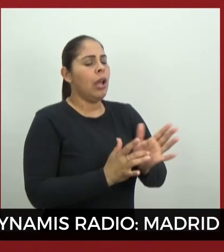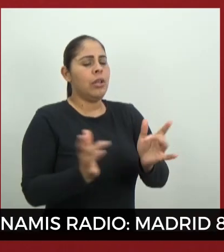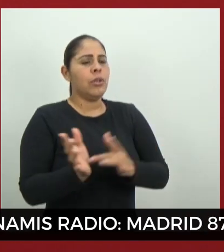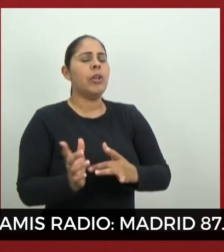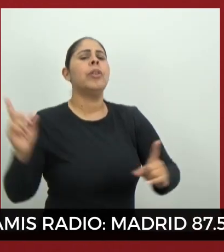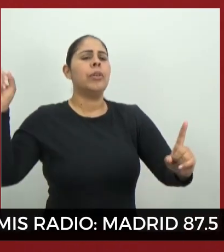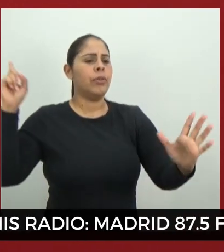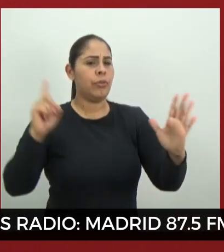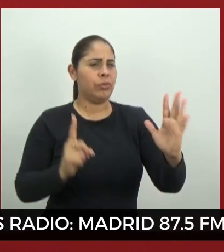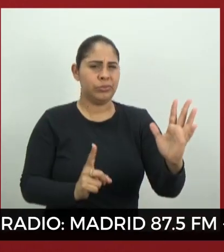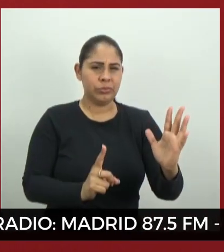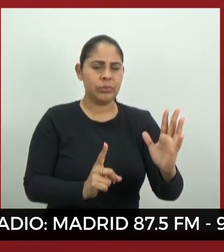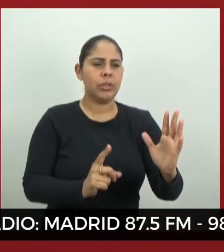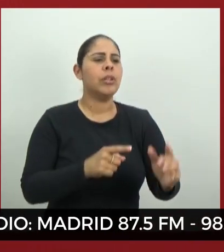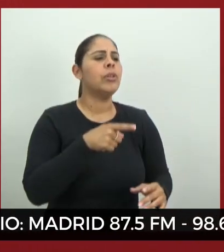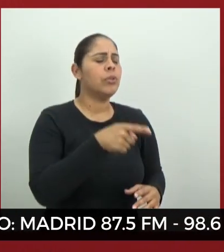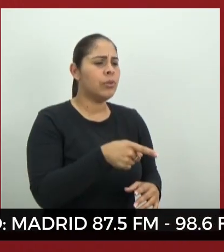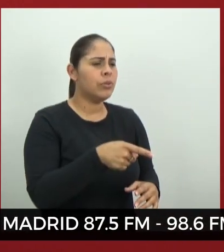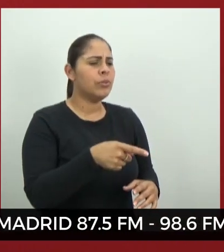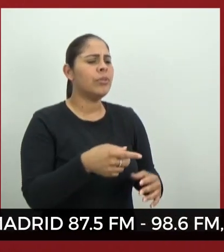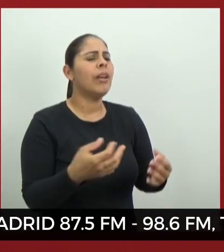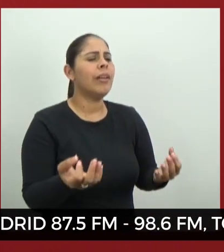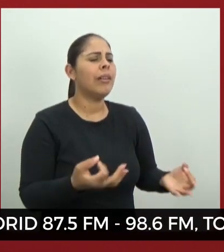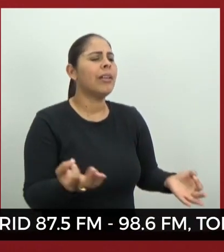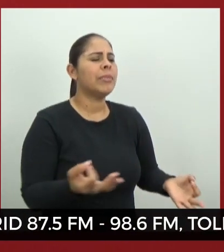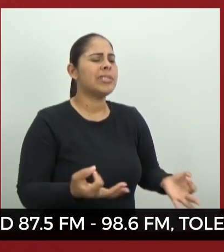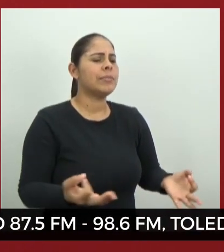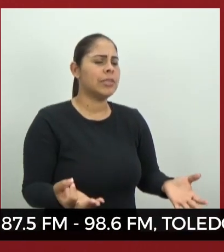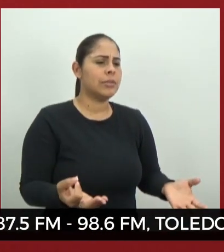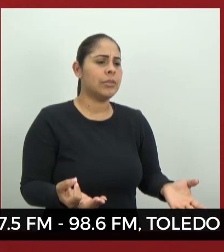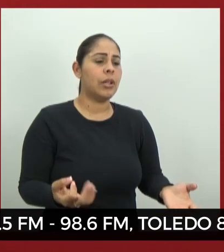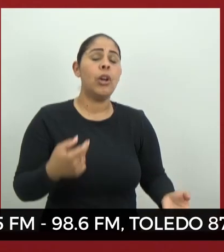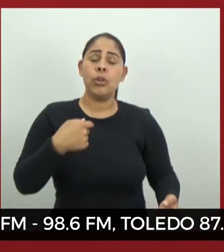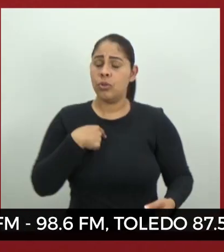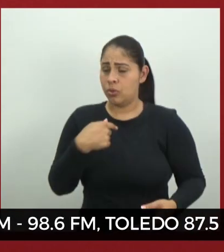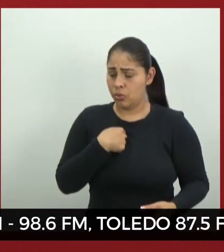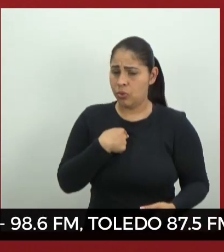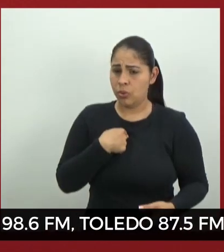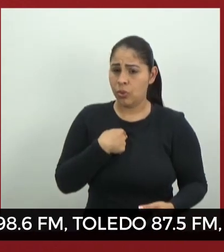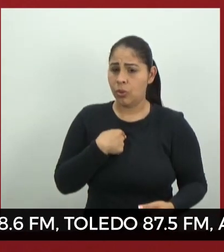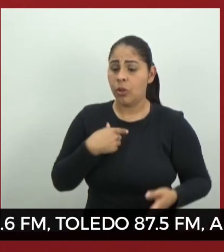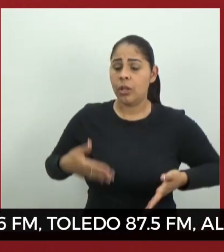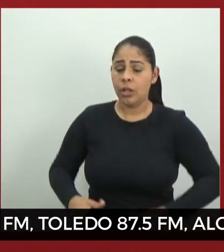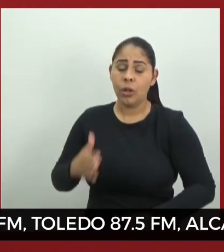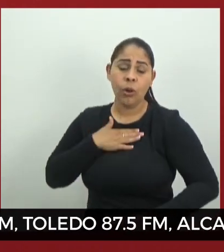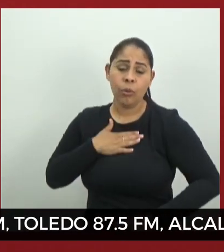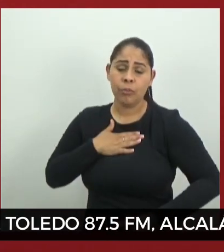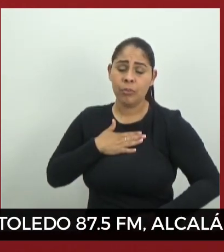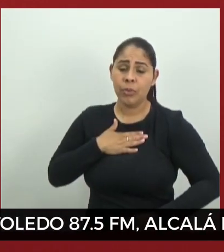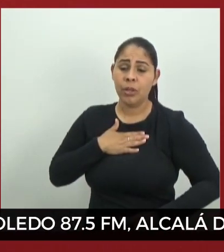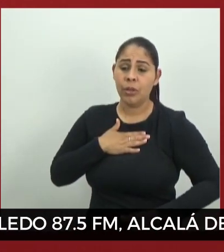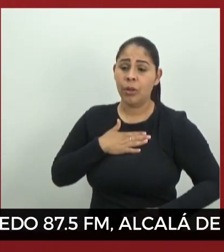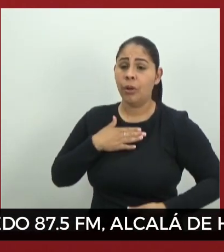dice uno, yo traje mi hijo a ti, pero como tú no estabas, se lo llevé a tus discípulos. Y